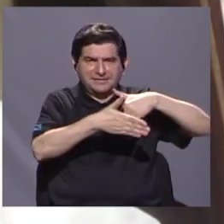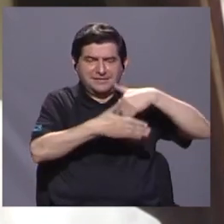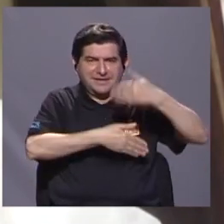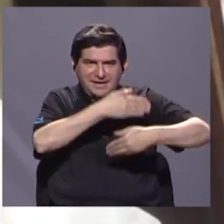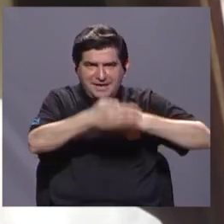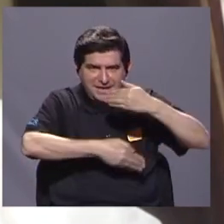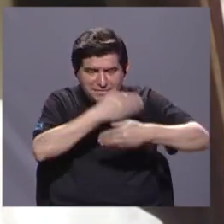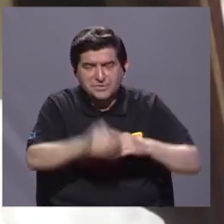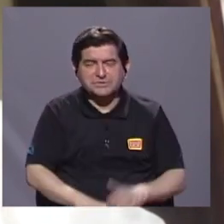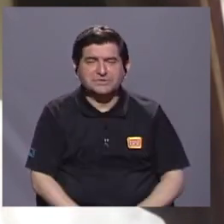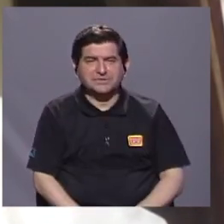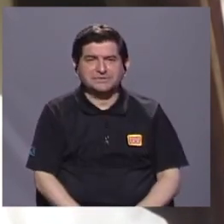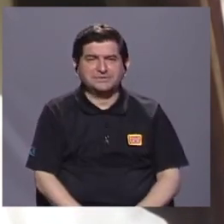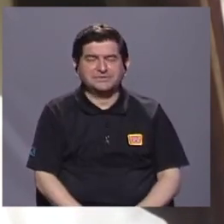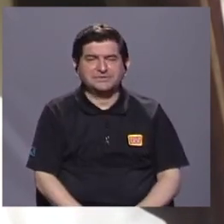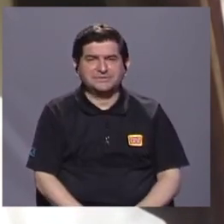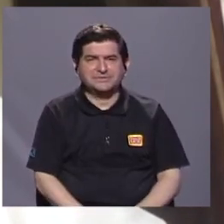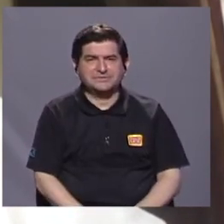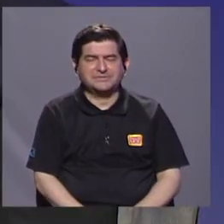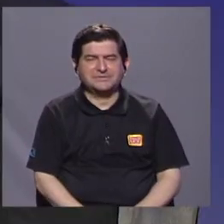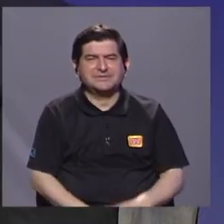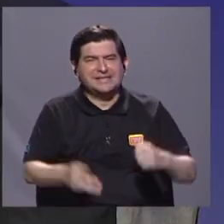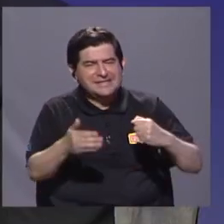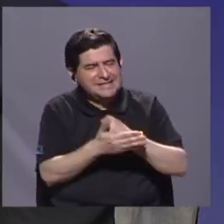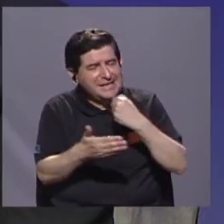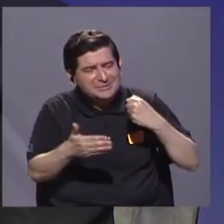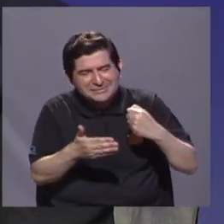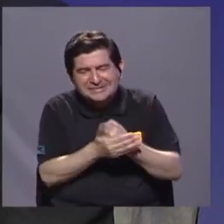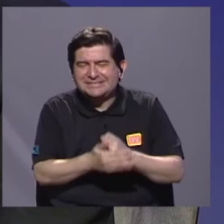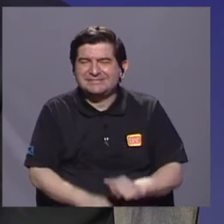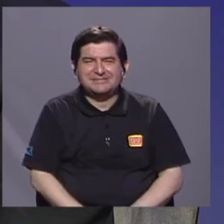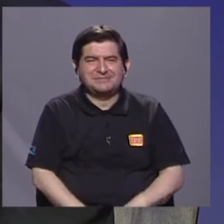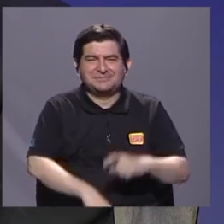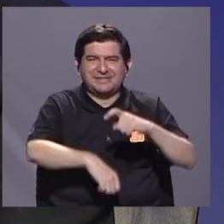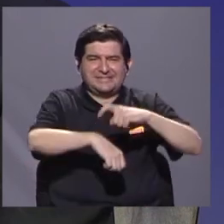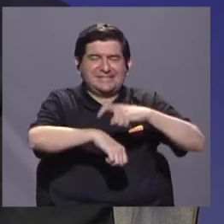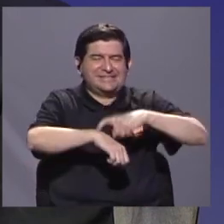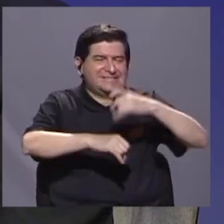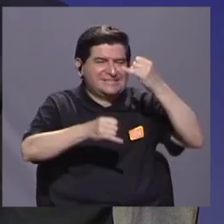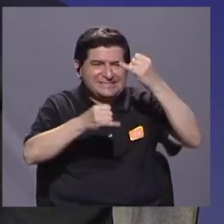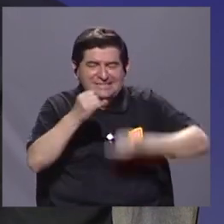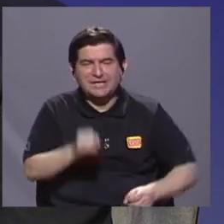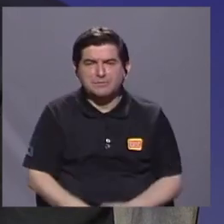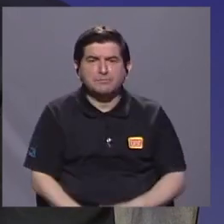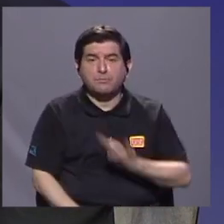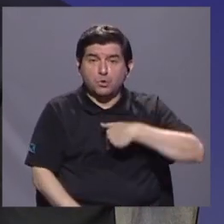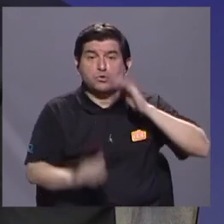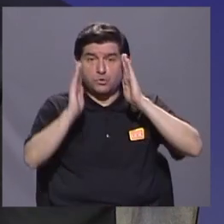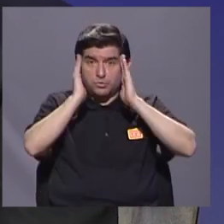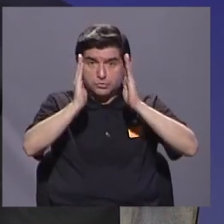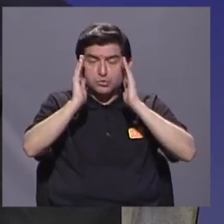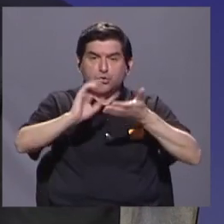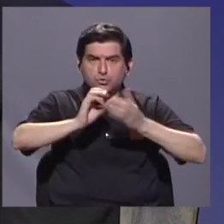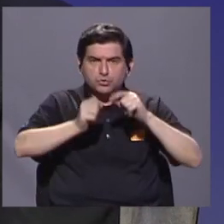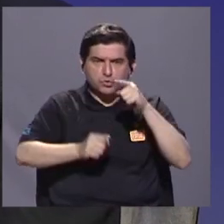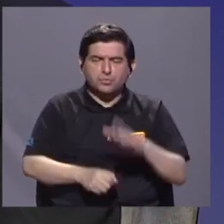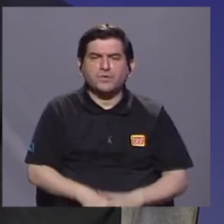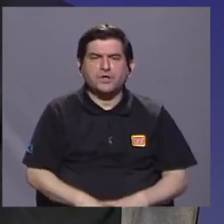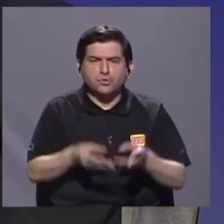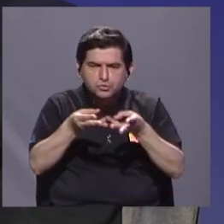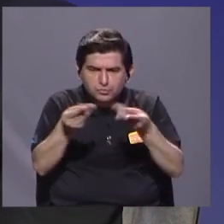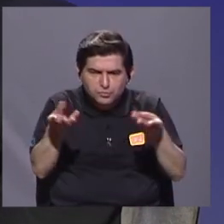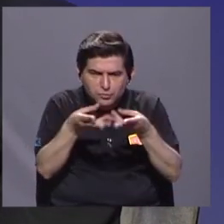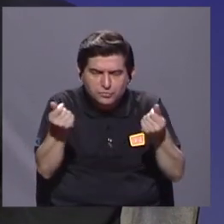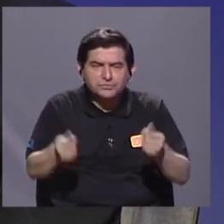procesos. Muy Creo que sin bien. duda el tema Lamentablemente, de... Agustín, nos quedamos sin tiempo. Vamos a estar muy pendientes de los datos que ustedes están